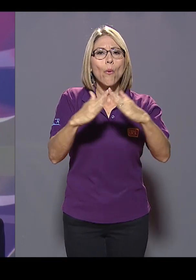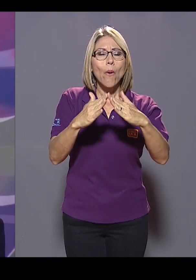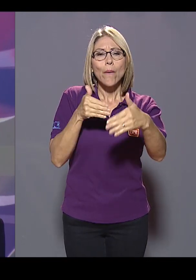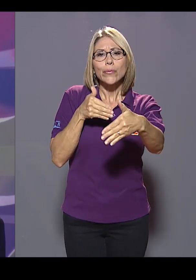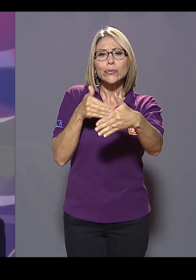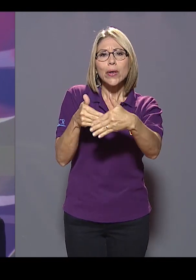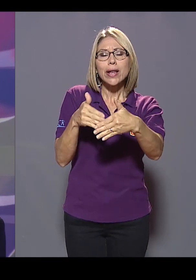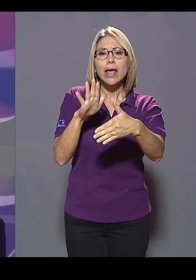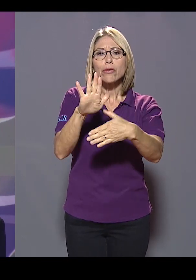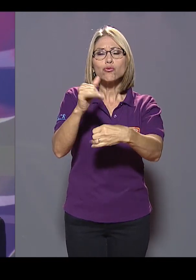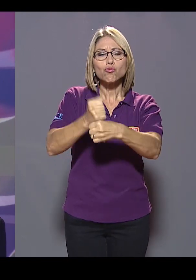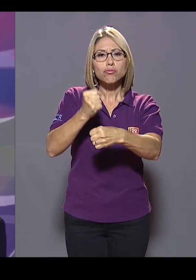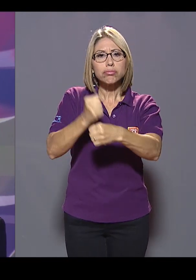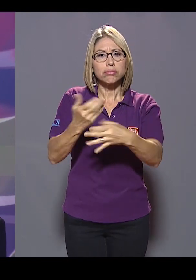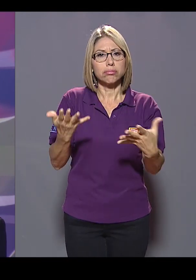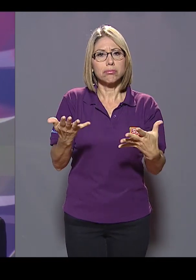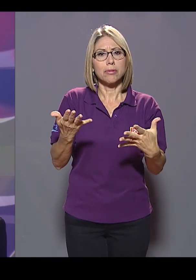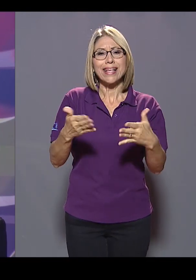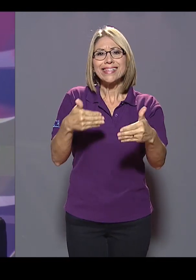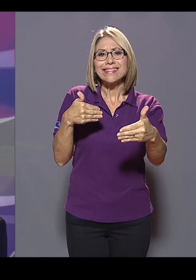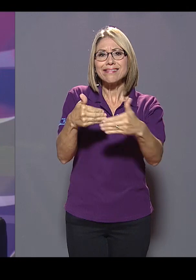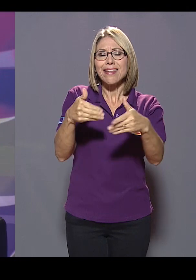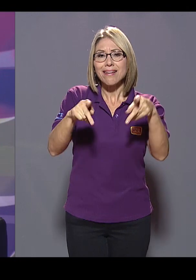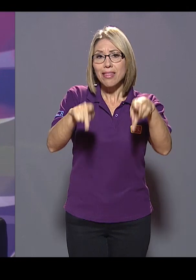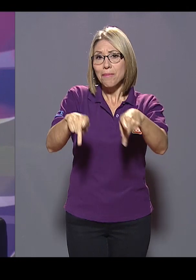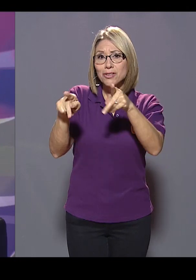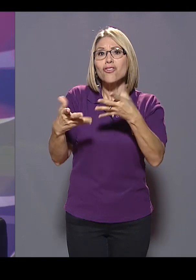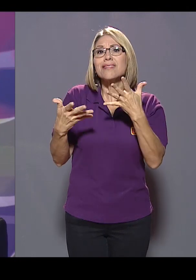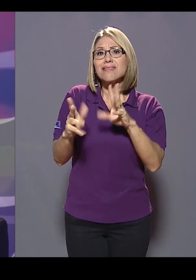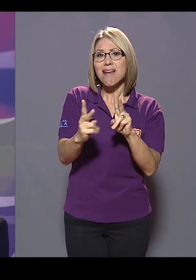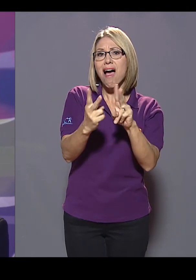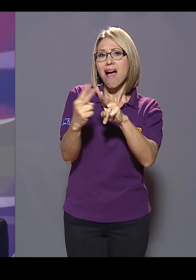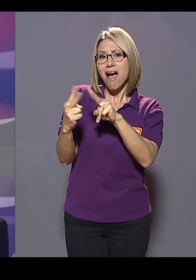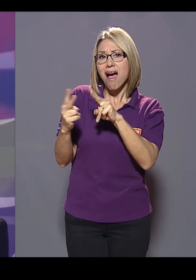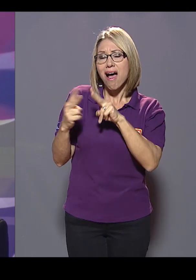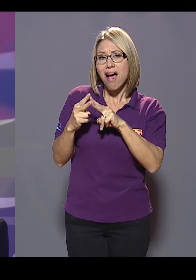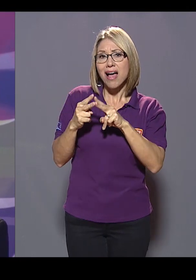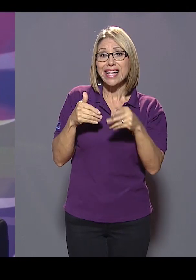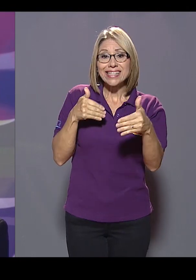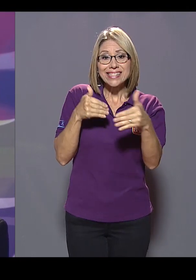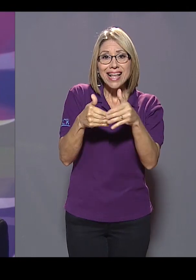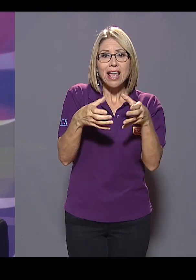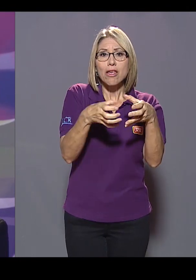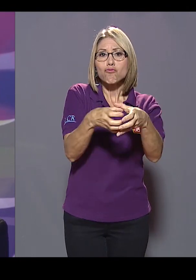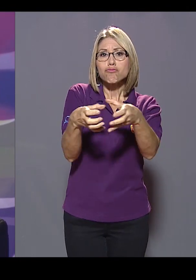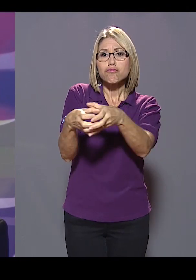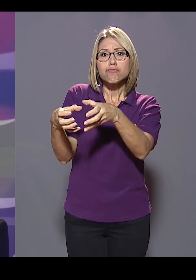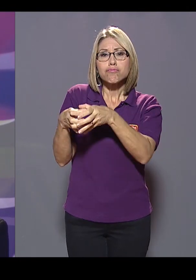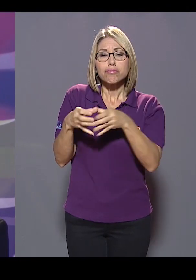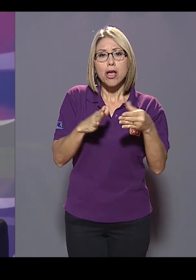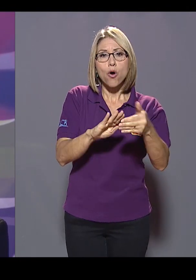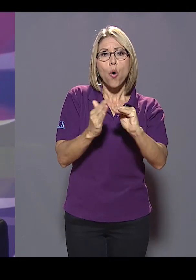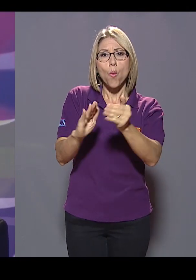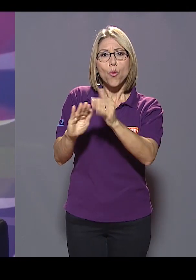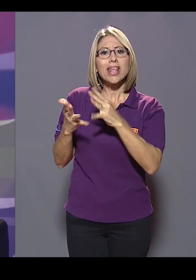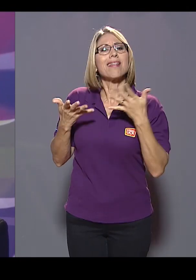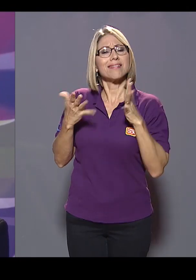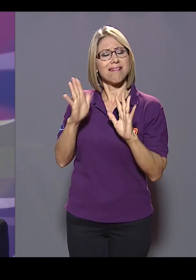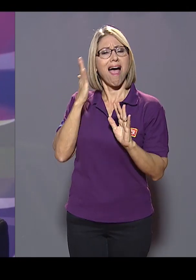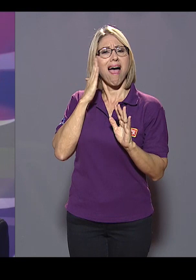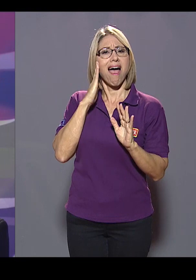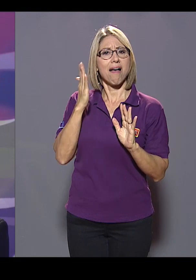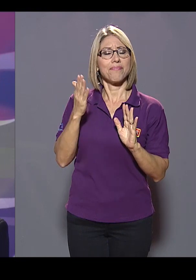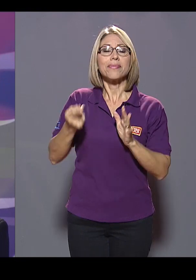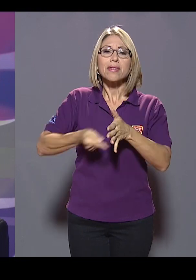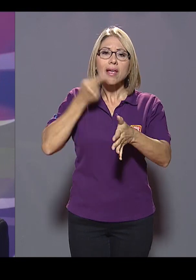de trabajo, las personas que conocen, los actores de la comunidad con los que están, a veces